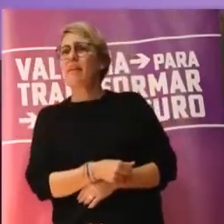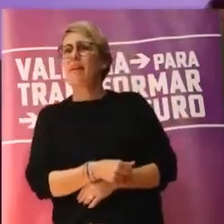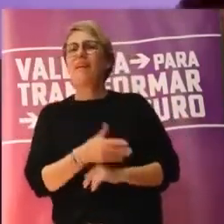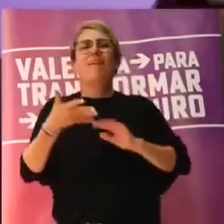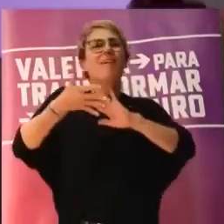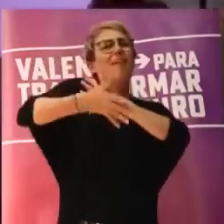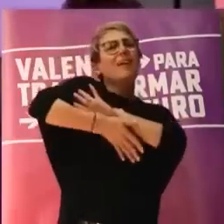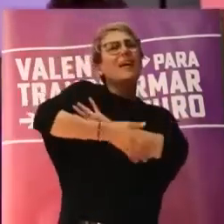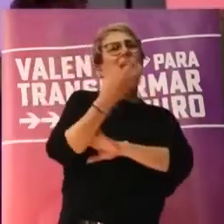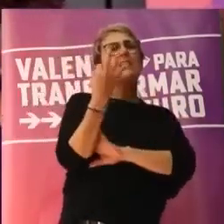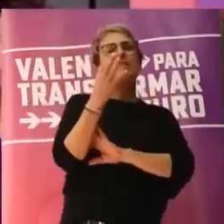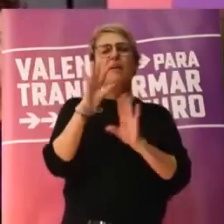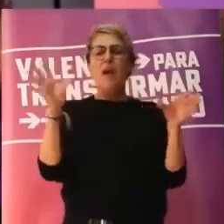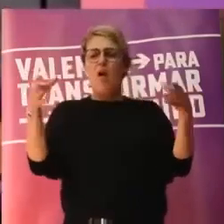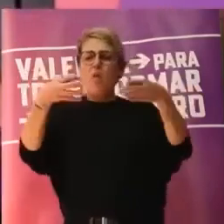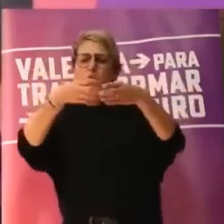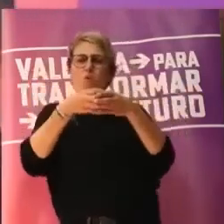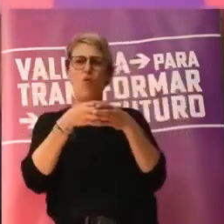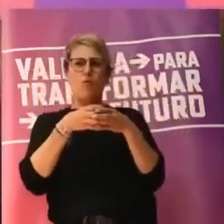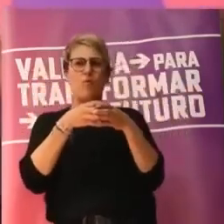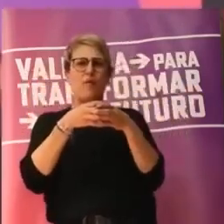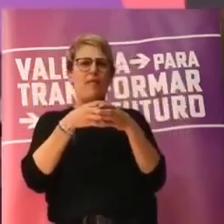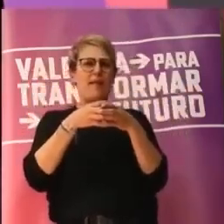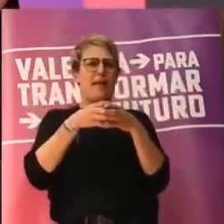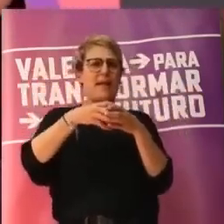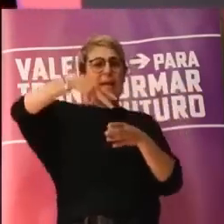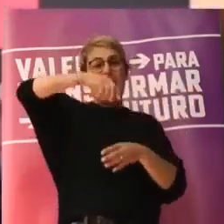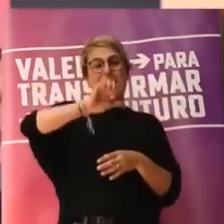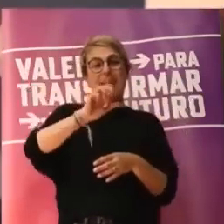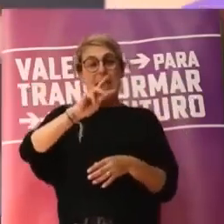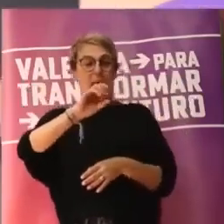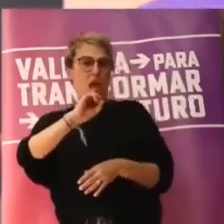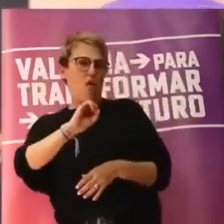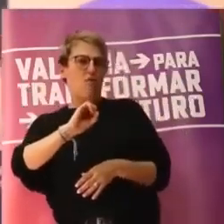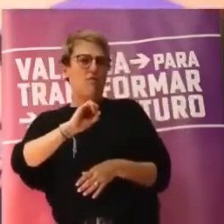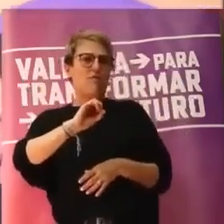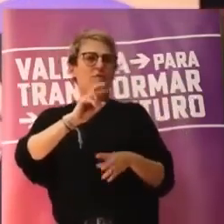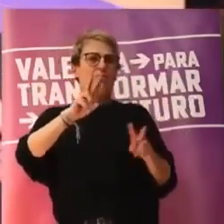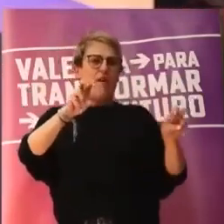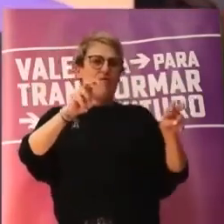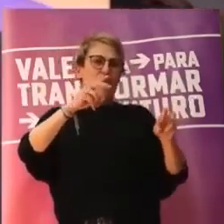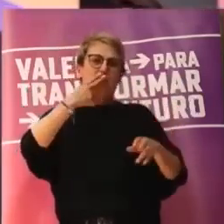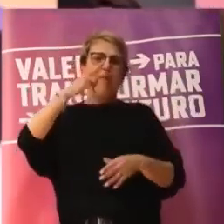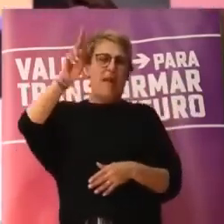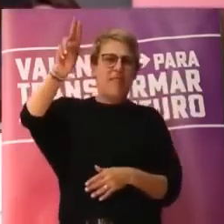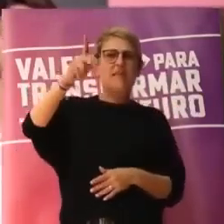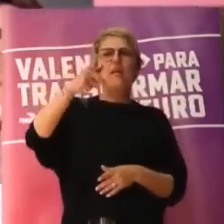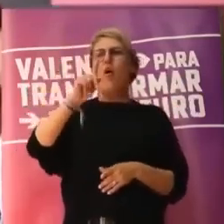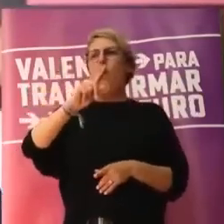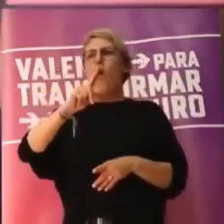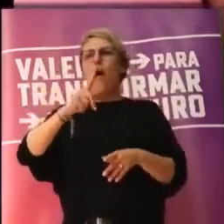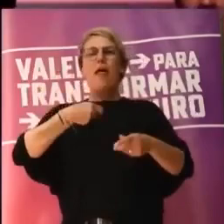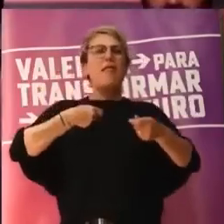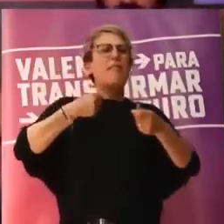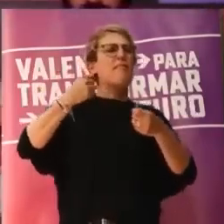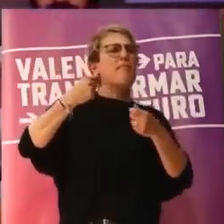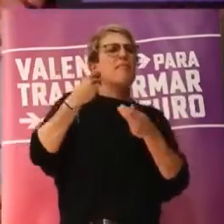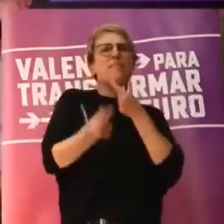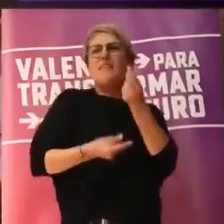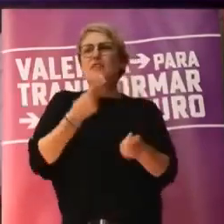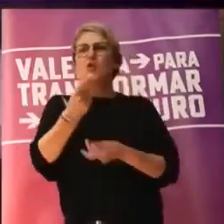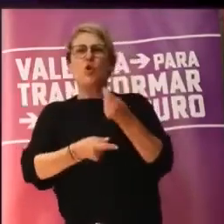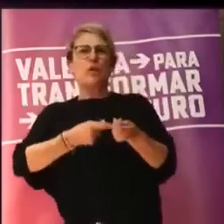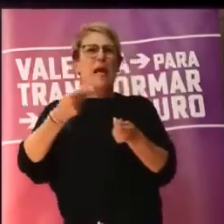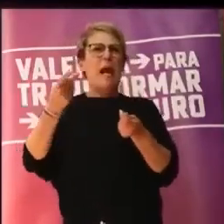significa que un grupo de escuadristas neonazis con antecedentes penales por dar palizas en discotecas como Desokupa